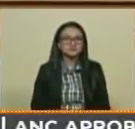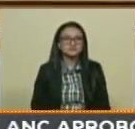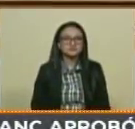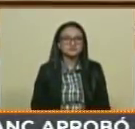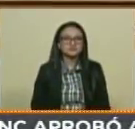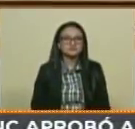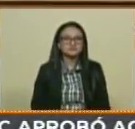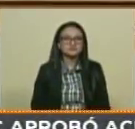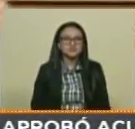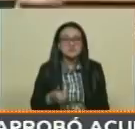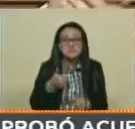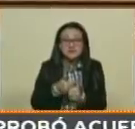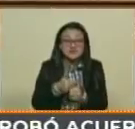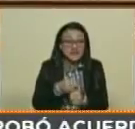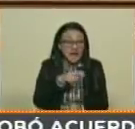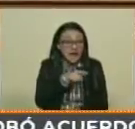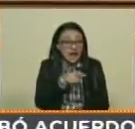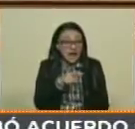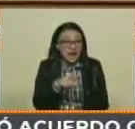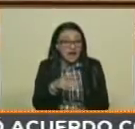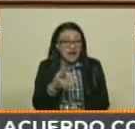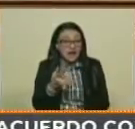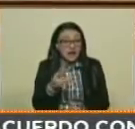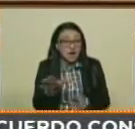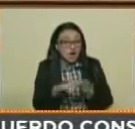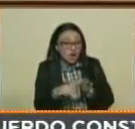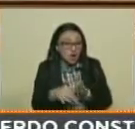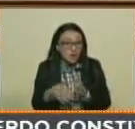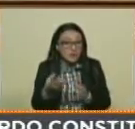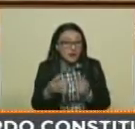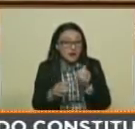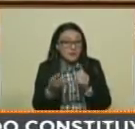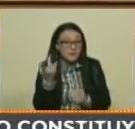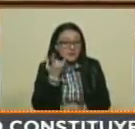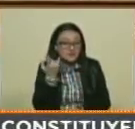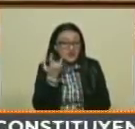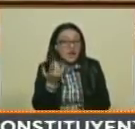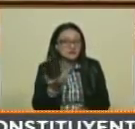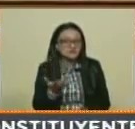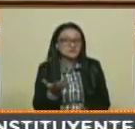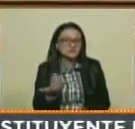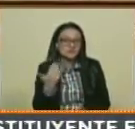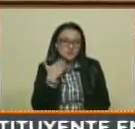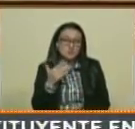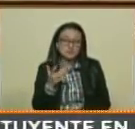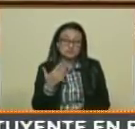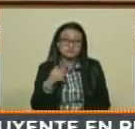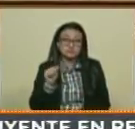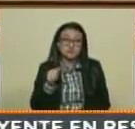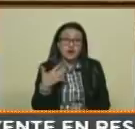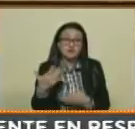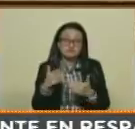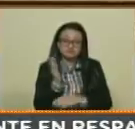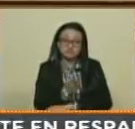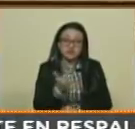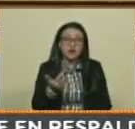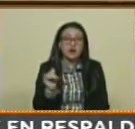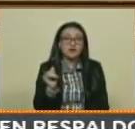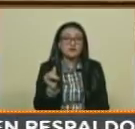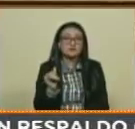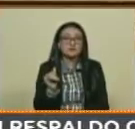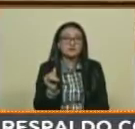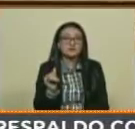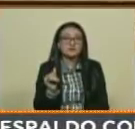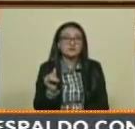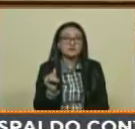al lavacarro, al robabatería, ok, son faltas. Para eso hay una sanción, ¿verdad? Ok.